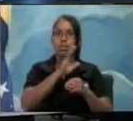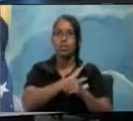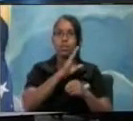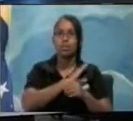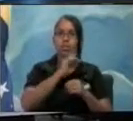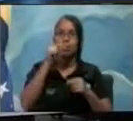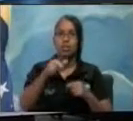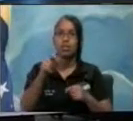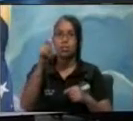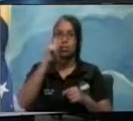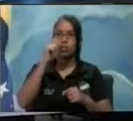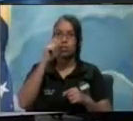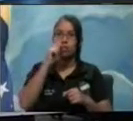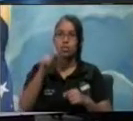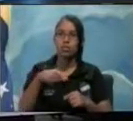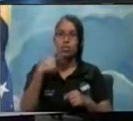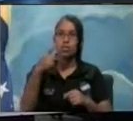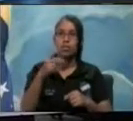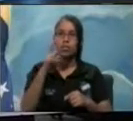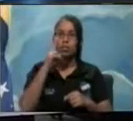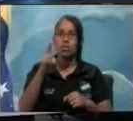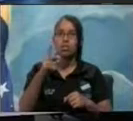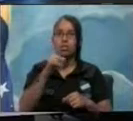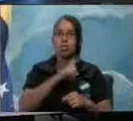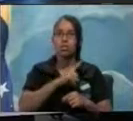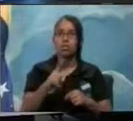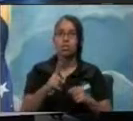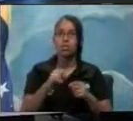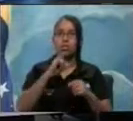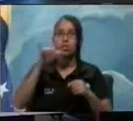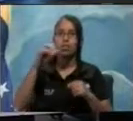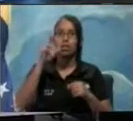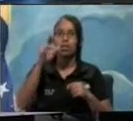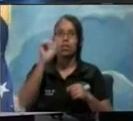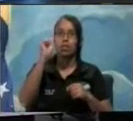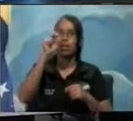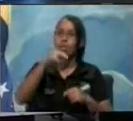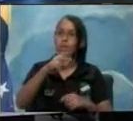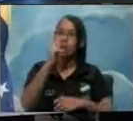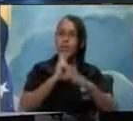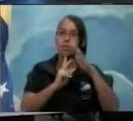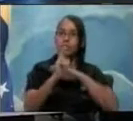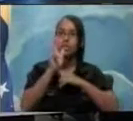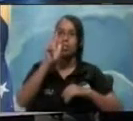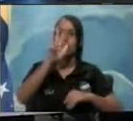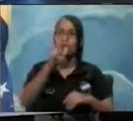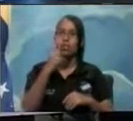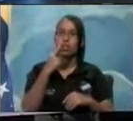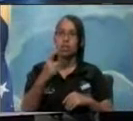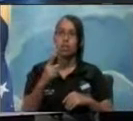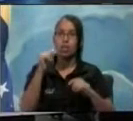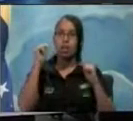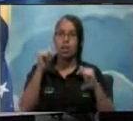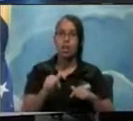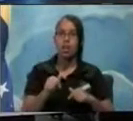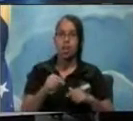Este cojo, cuando vio a Pedro y a Juan en el versículo 3, diga conmigo,